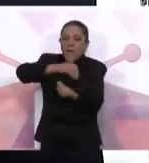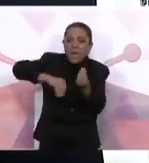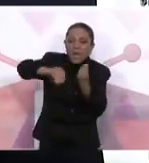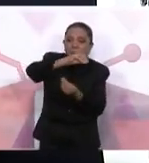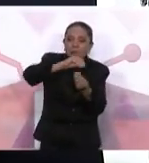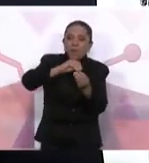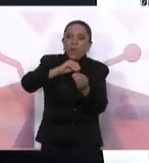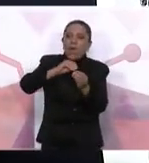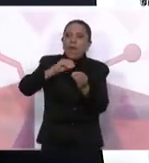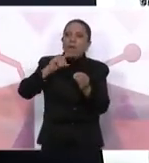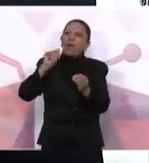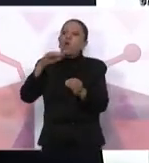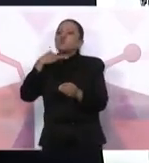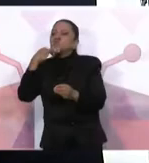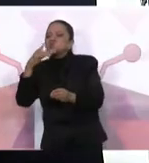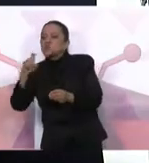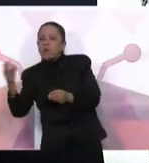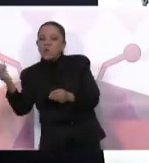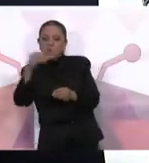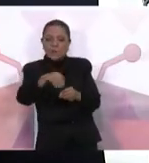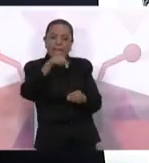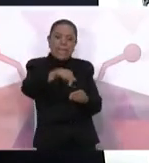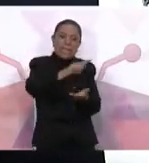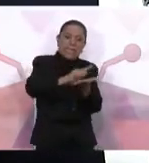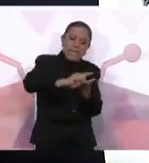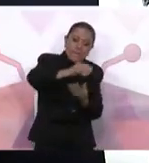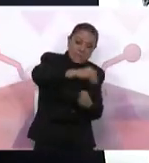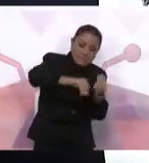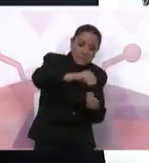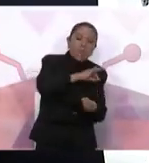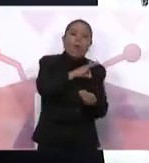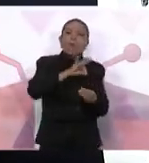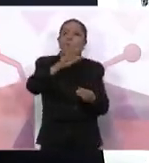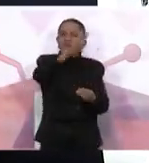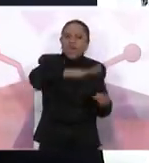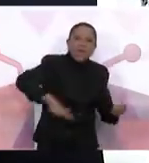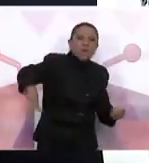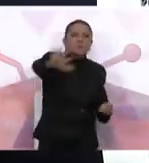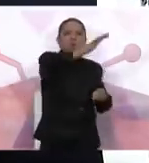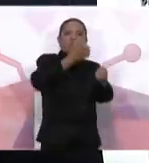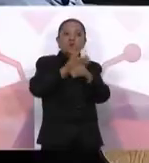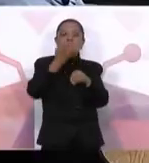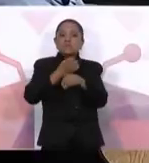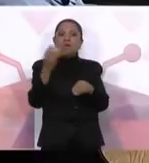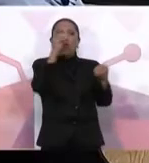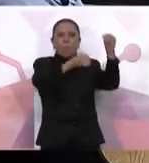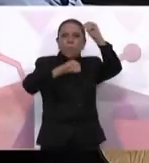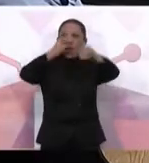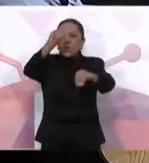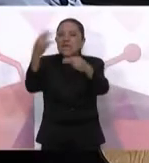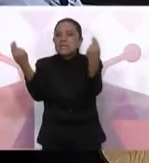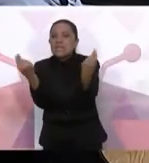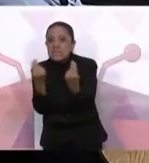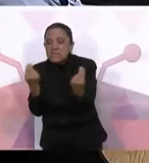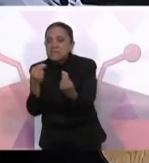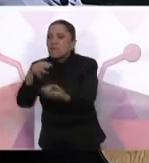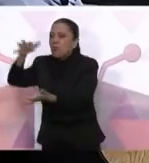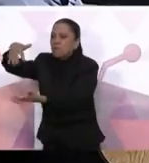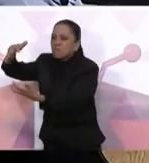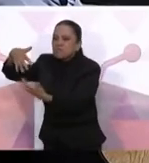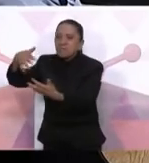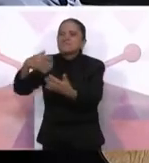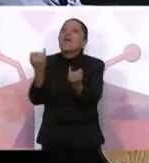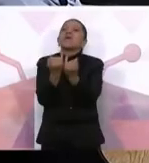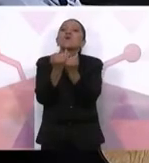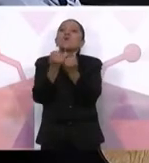residuales se puedan establecer en todo el estado las necesarias recogerlas los drenajes de las ciudades